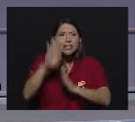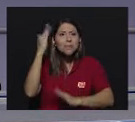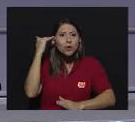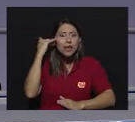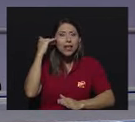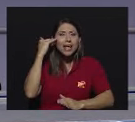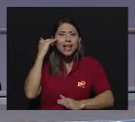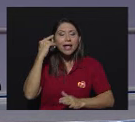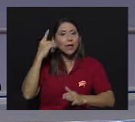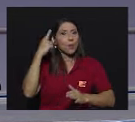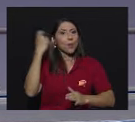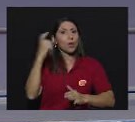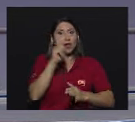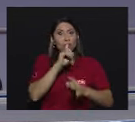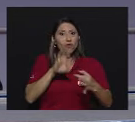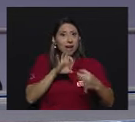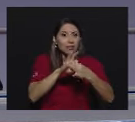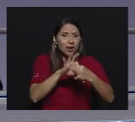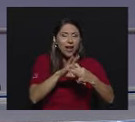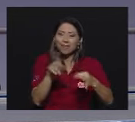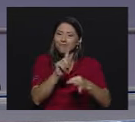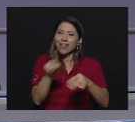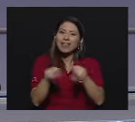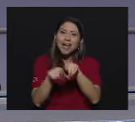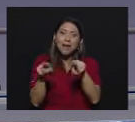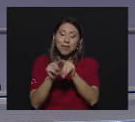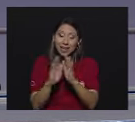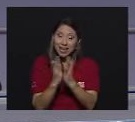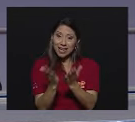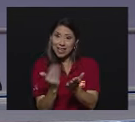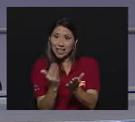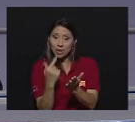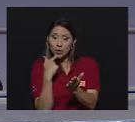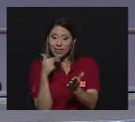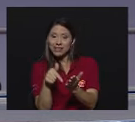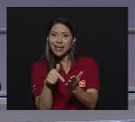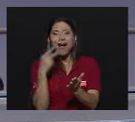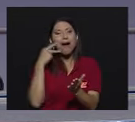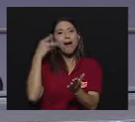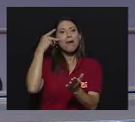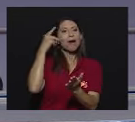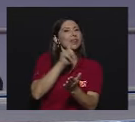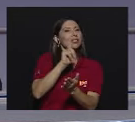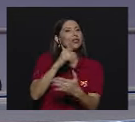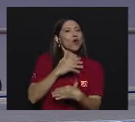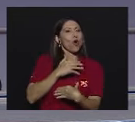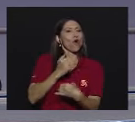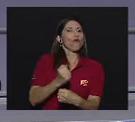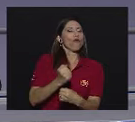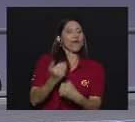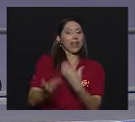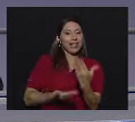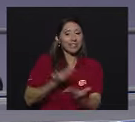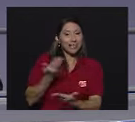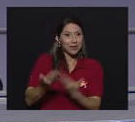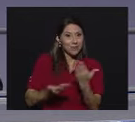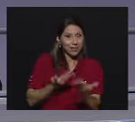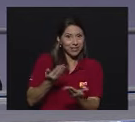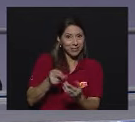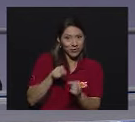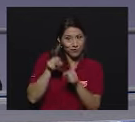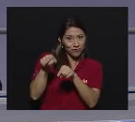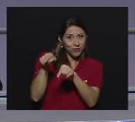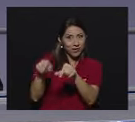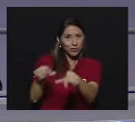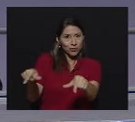correlaciona, sino porque también nos dice alguna literatura que los padres desconfían del servicio que van a recibir sus hijos